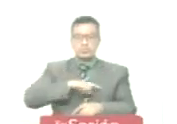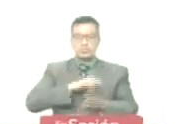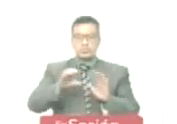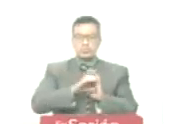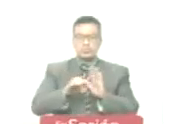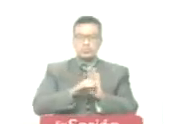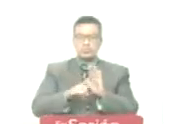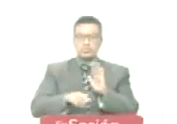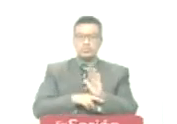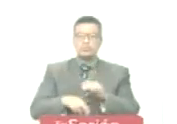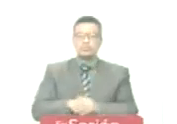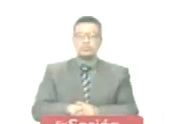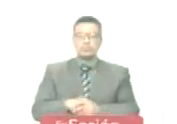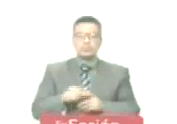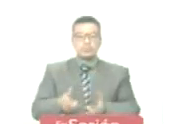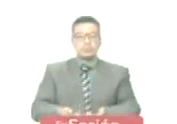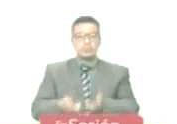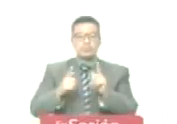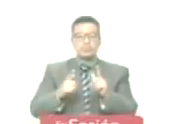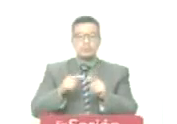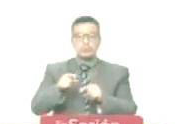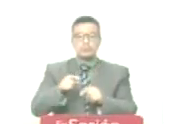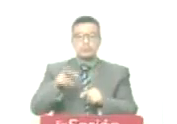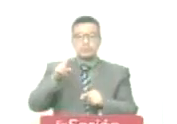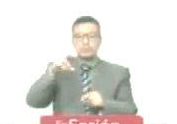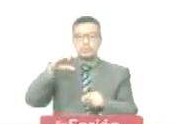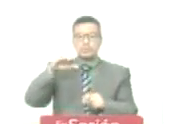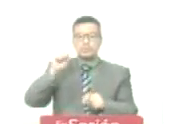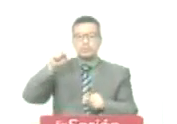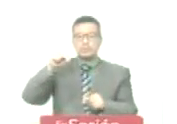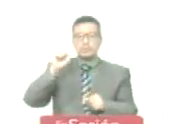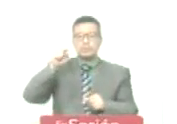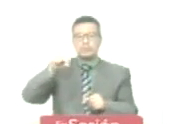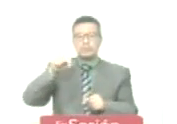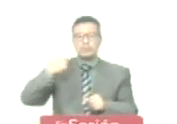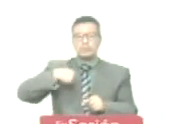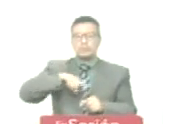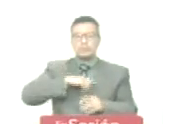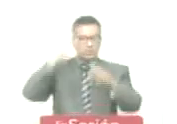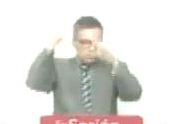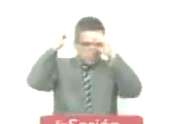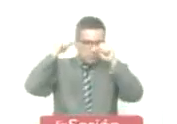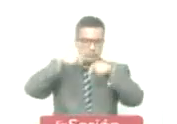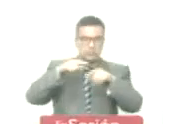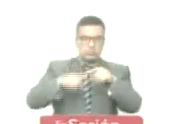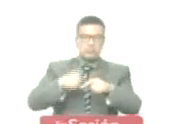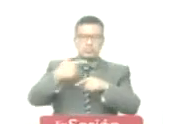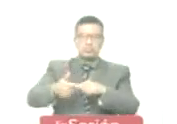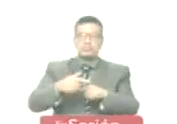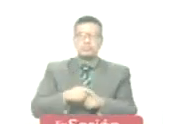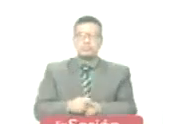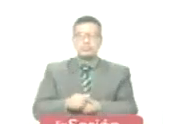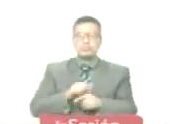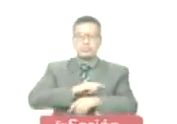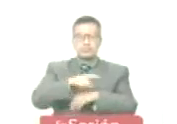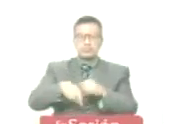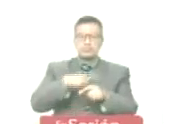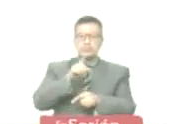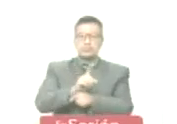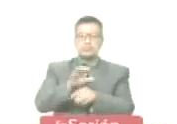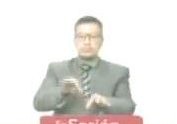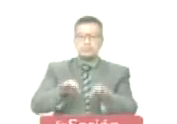Constitución para autorizar a Ramón Gordil como embajador extraordinario y